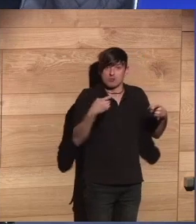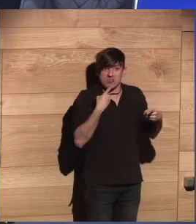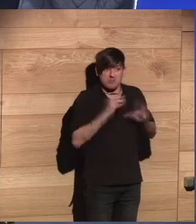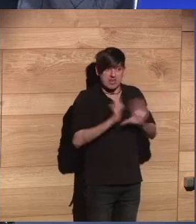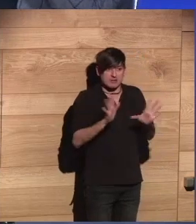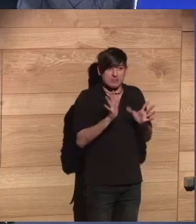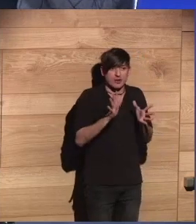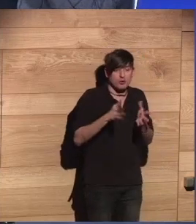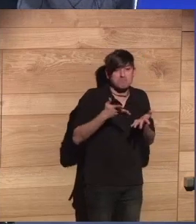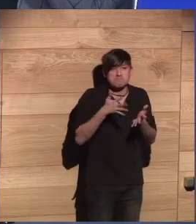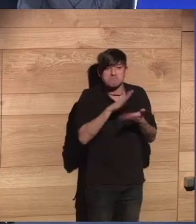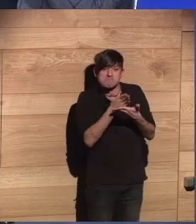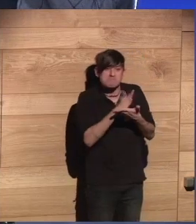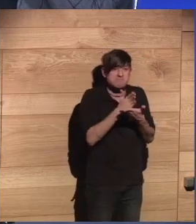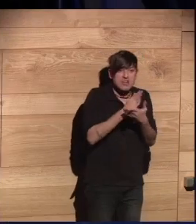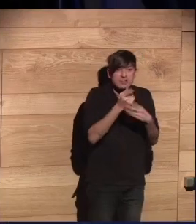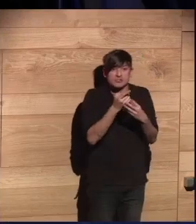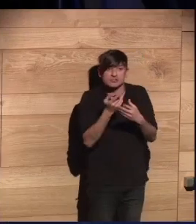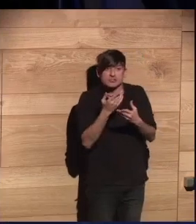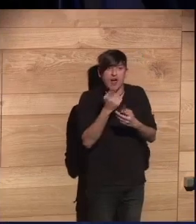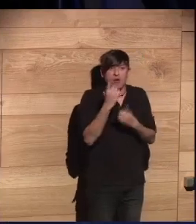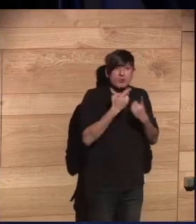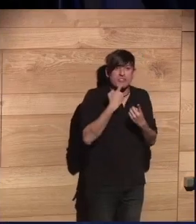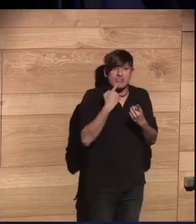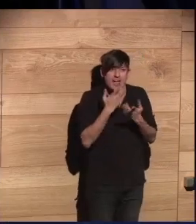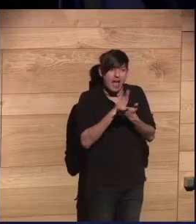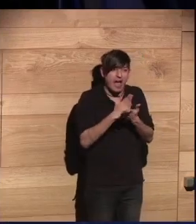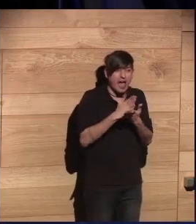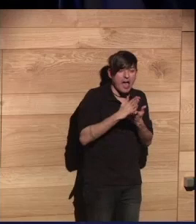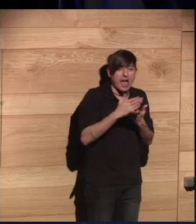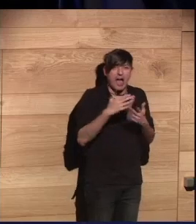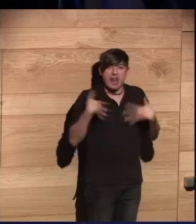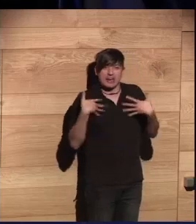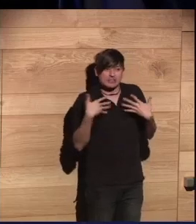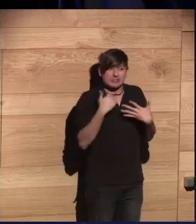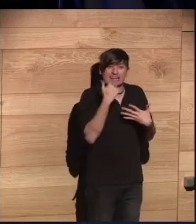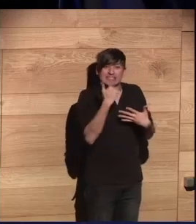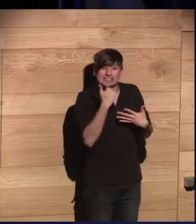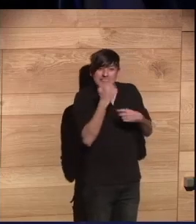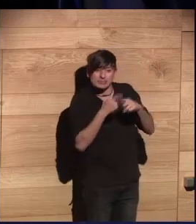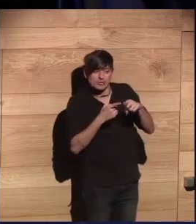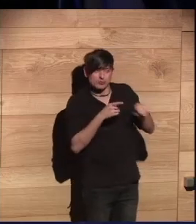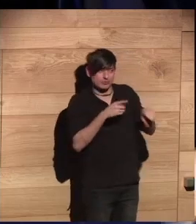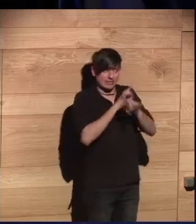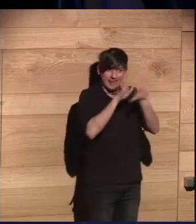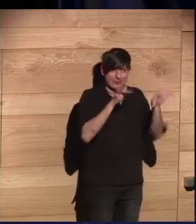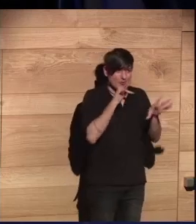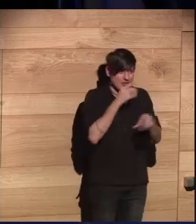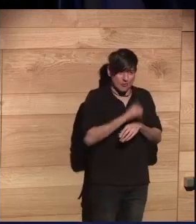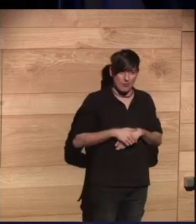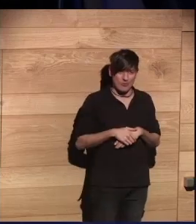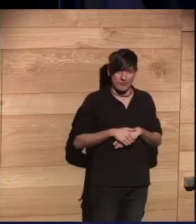no andante con moto. Hay algunos que dicen andante con moto quasi allegretto. ¿Sabes? El tipo no se aclaraba todavía.